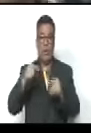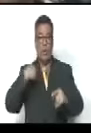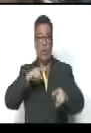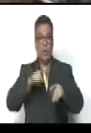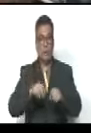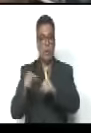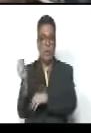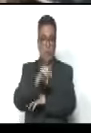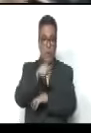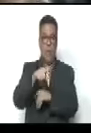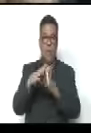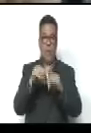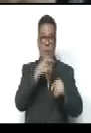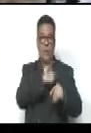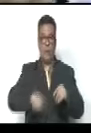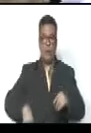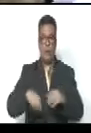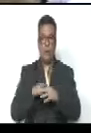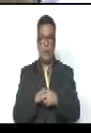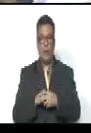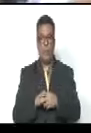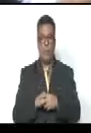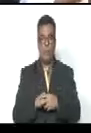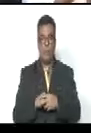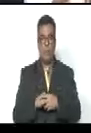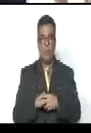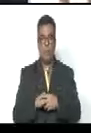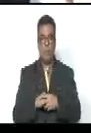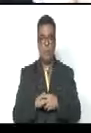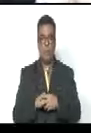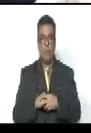vamos a derrotar. Eso es todo, presidente.